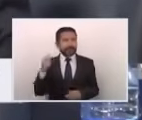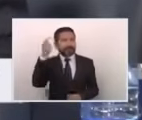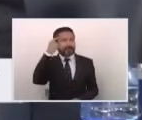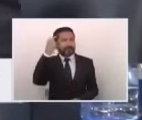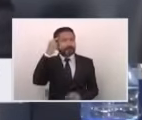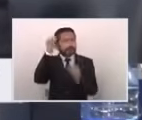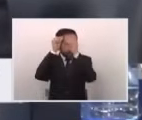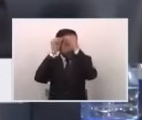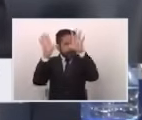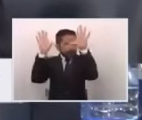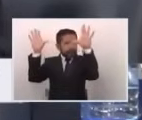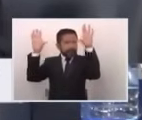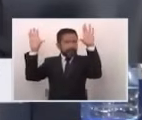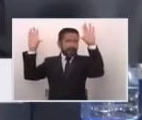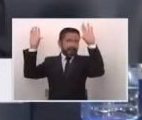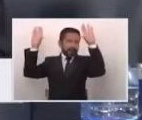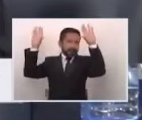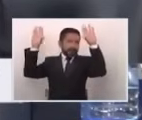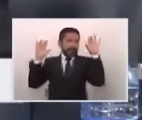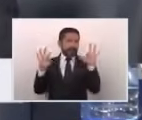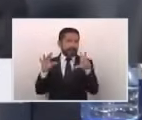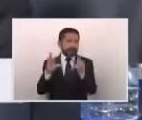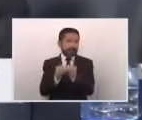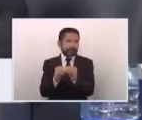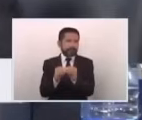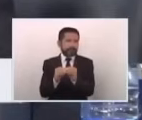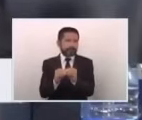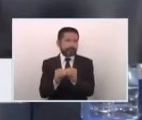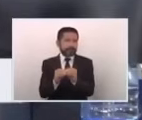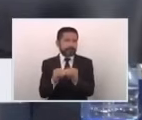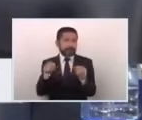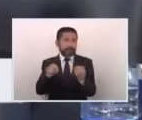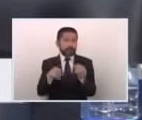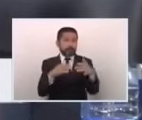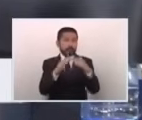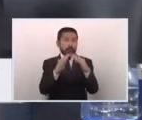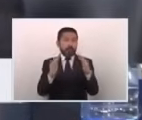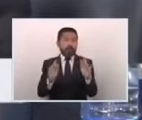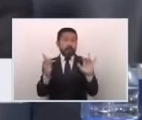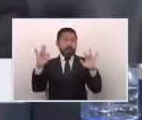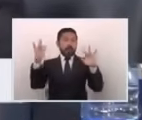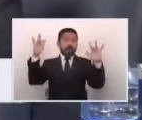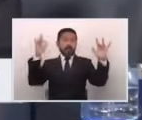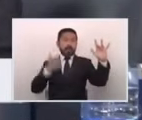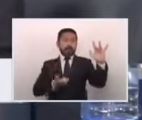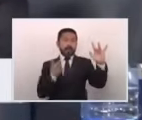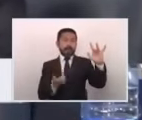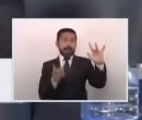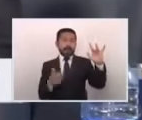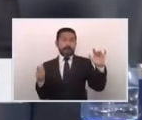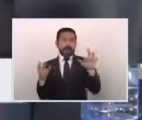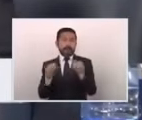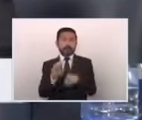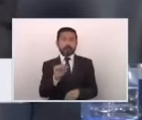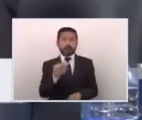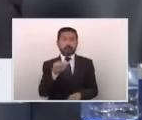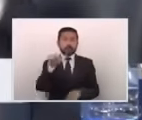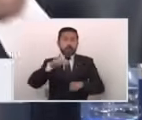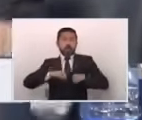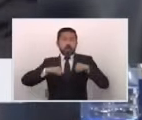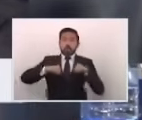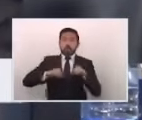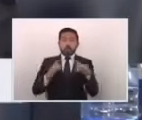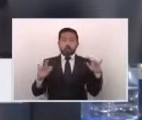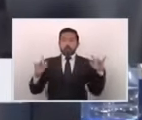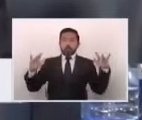la imagen de esa reunión, seguramente en una de esas casas de lujo en las que ya tenían en esas salas en donde todos los